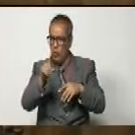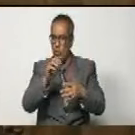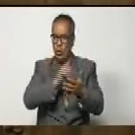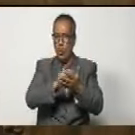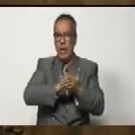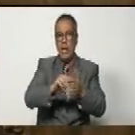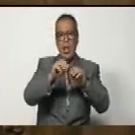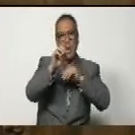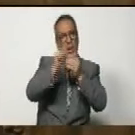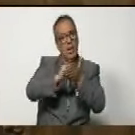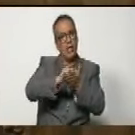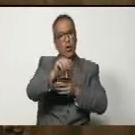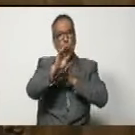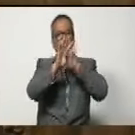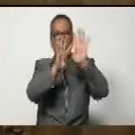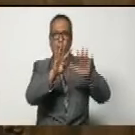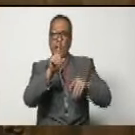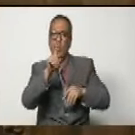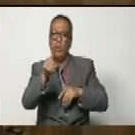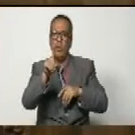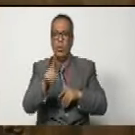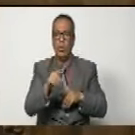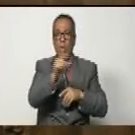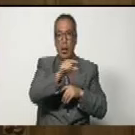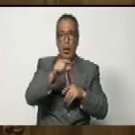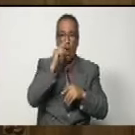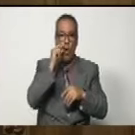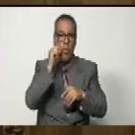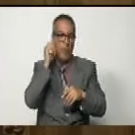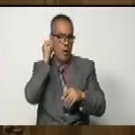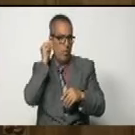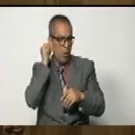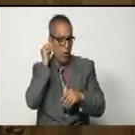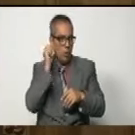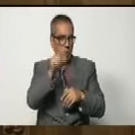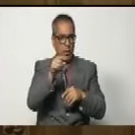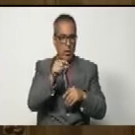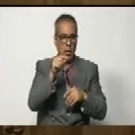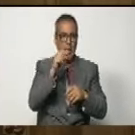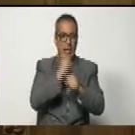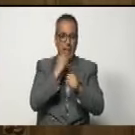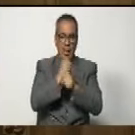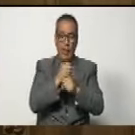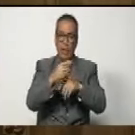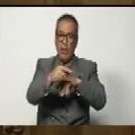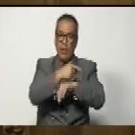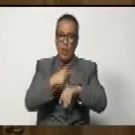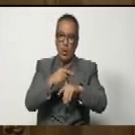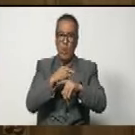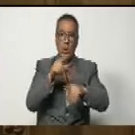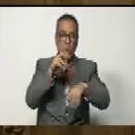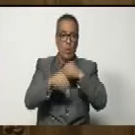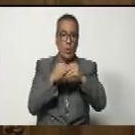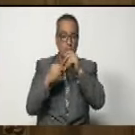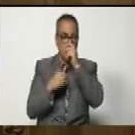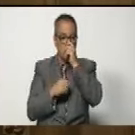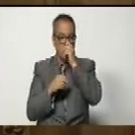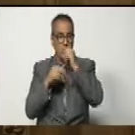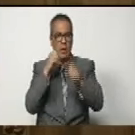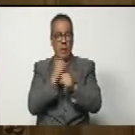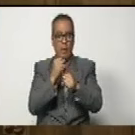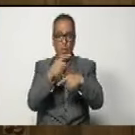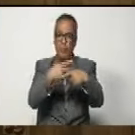siguientes términos. Artículo 91. Las funcionarias públicas y funcionarios públicos de carrera o empleados y